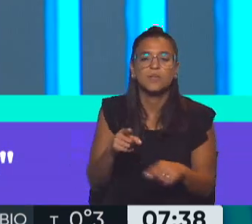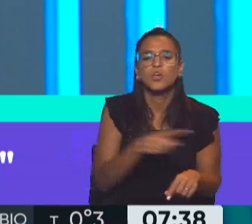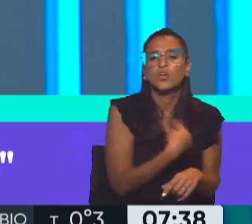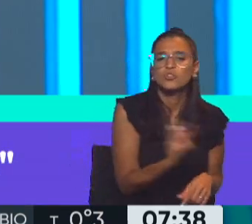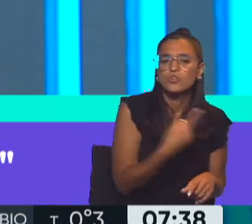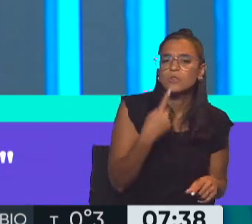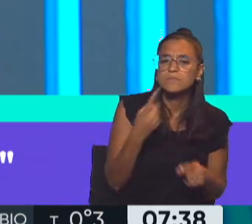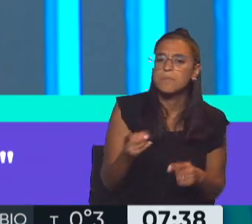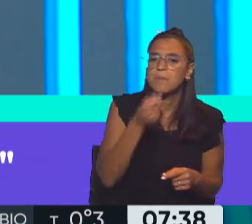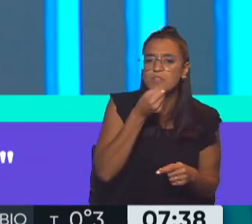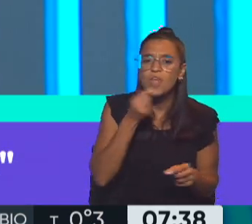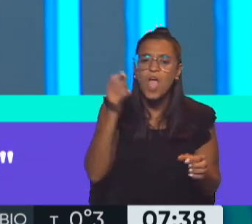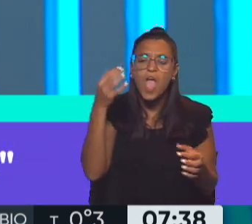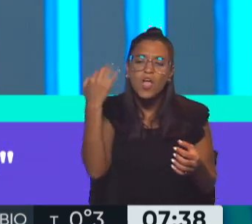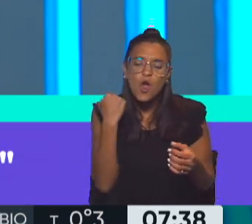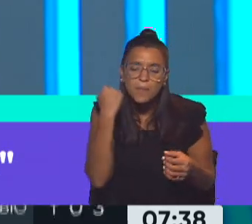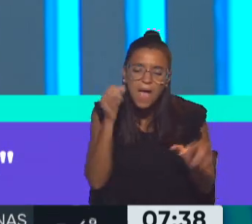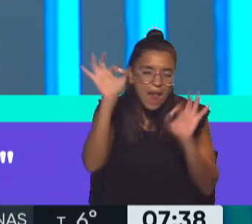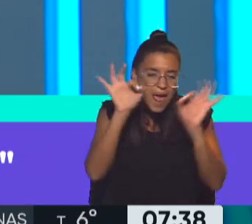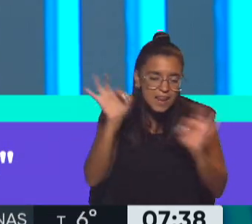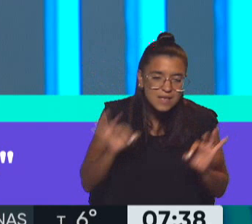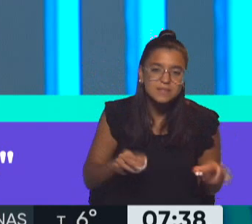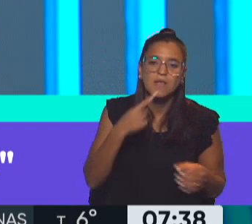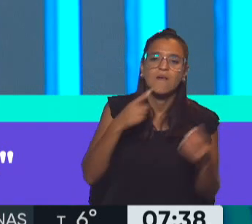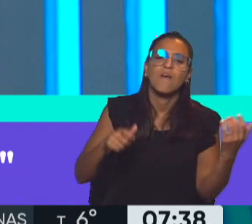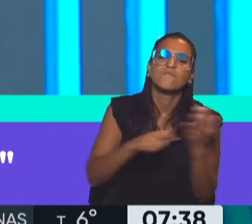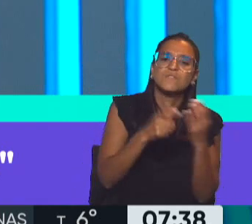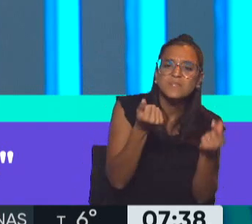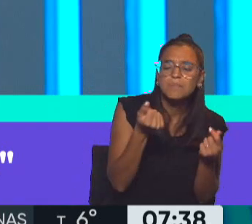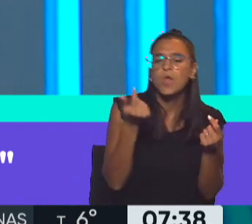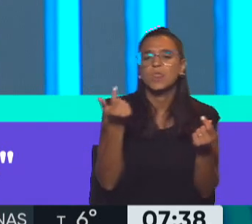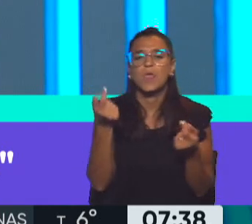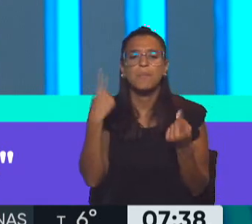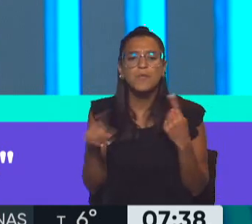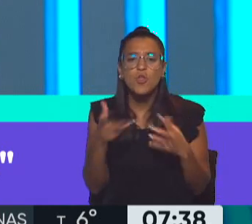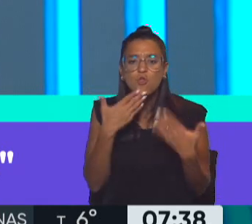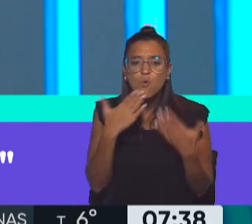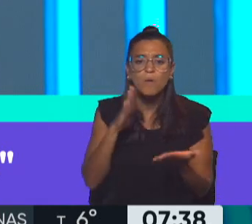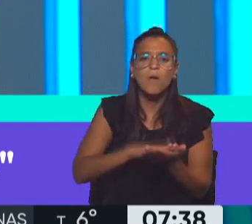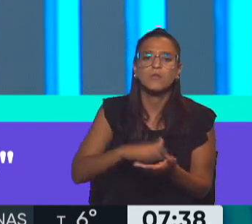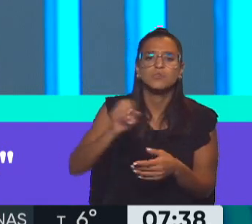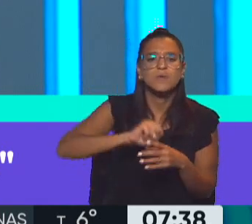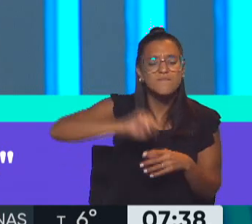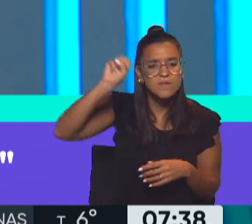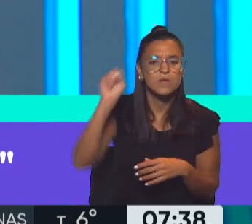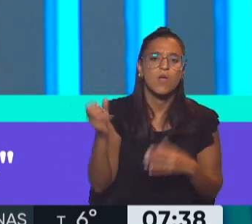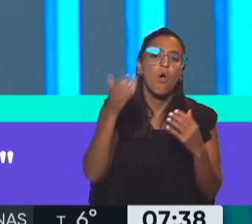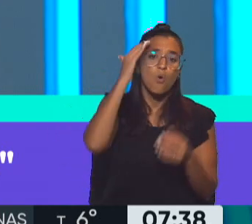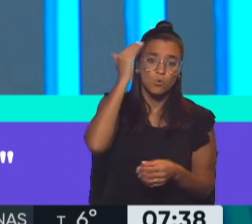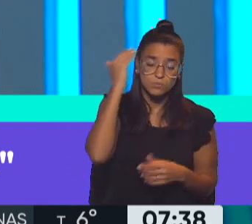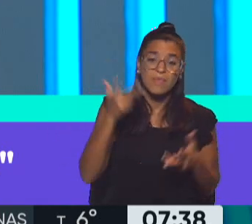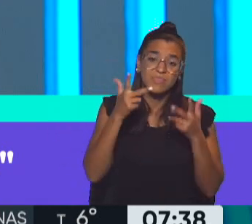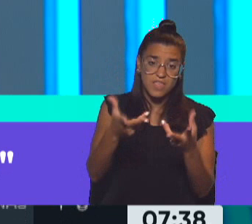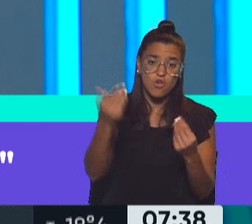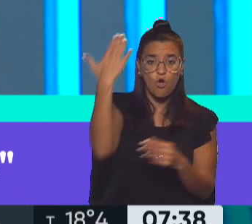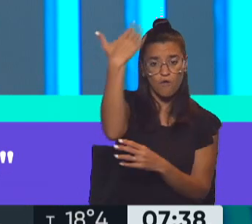cuando los periodistas económicos analizamos esto, es como lo fiscal, lo monetario, pero tal vez no se está hablando tanto de la inflación, que Guzmán lo mencionó en la